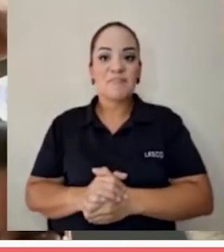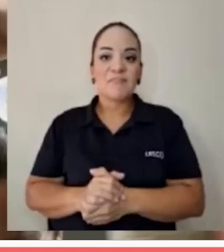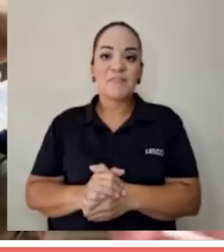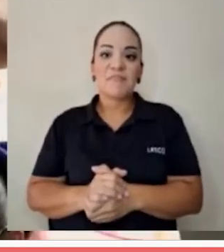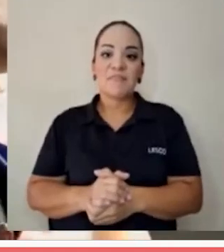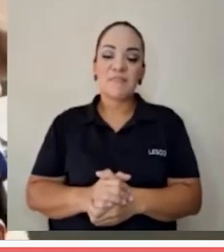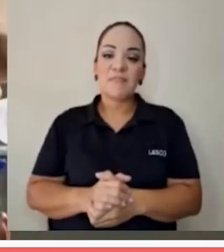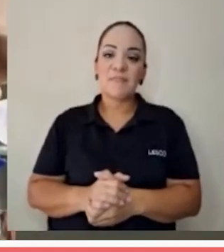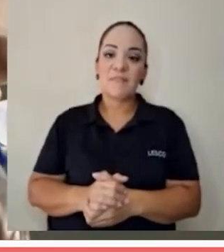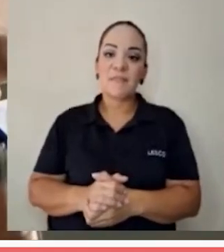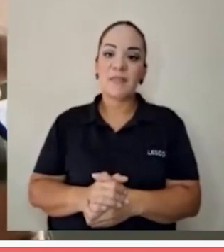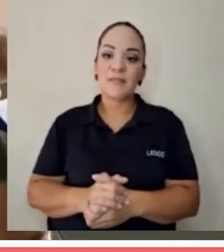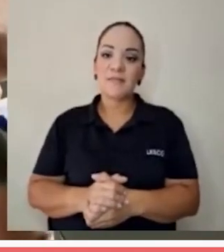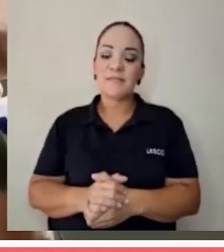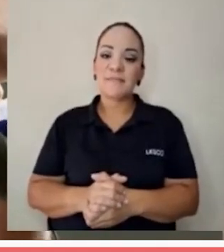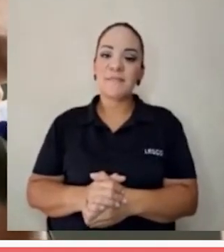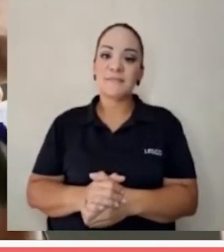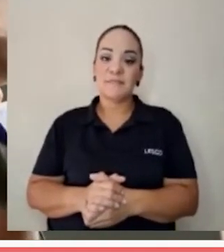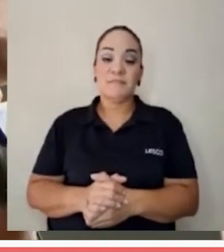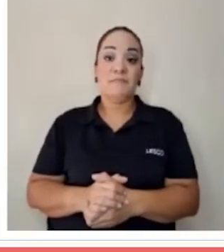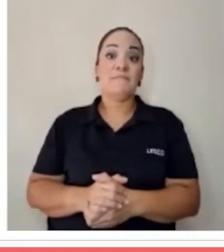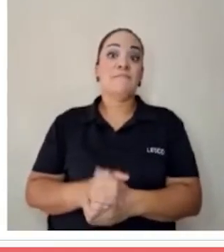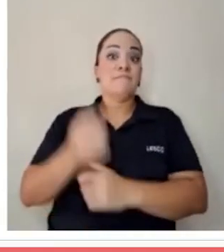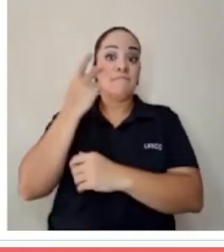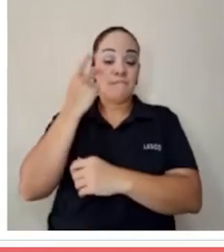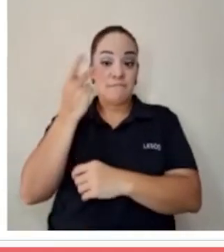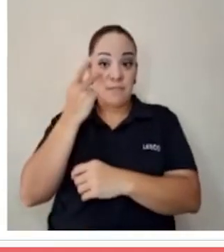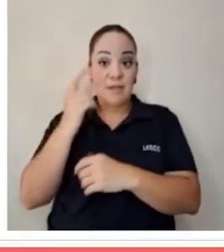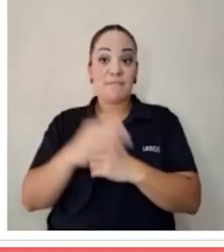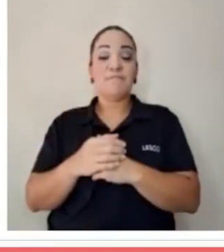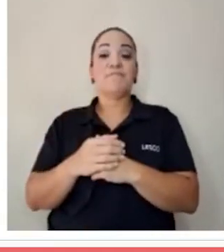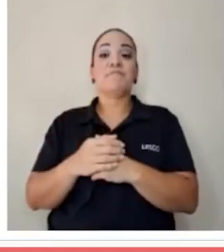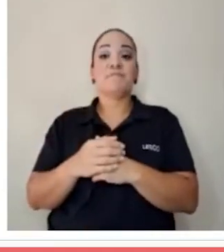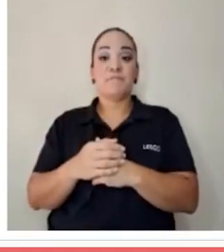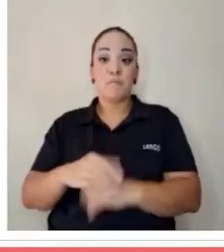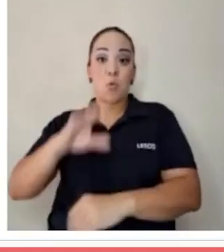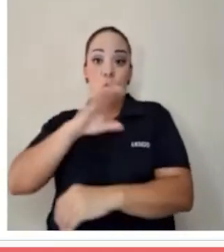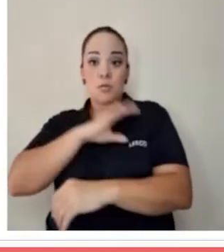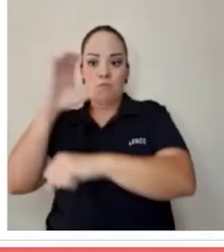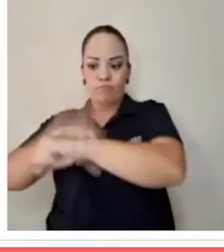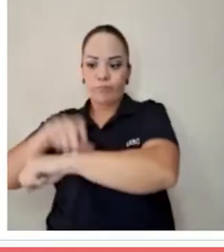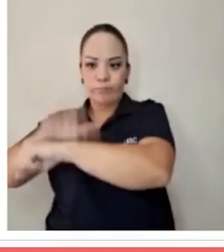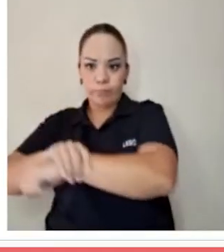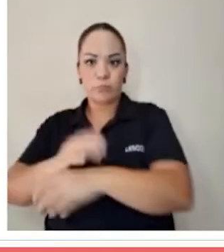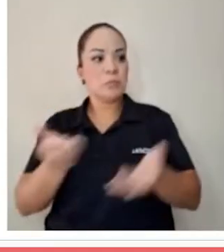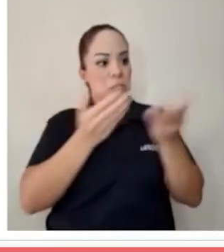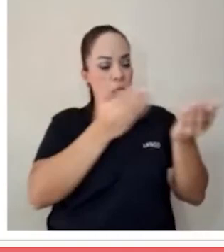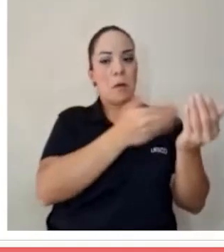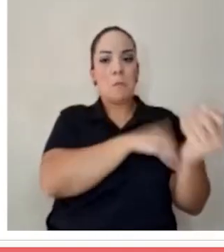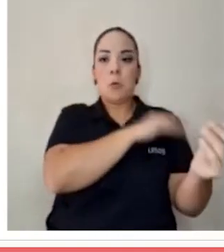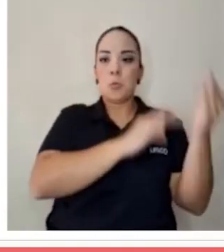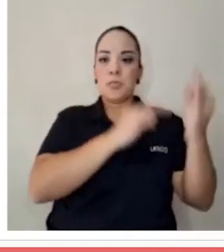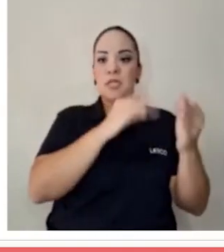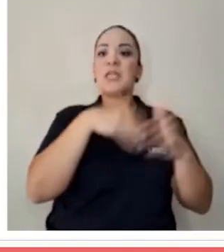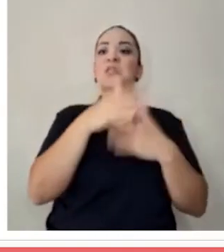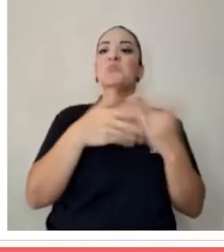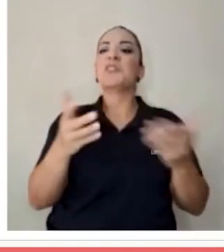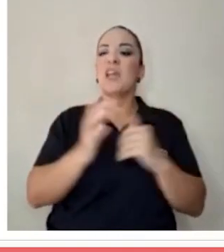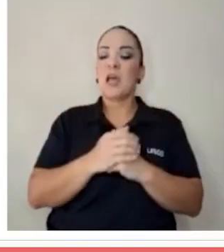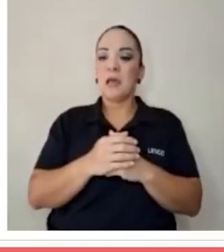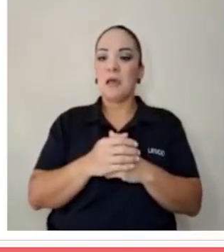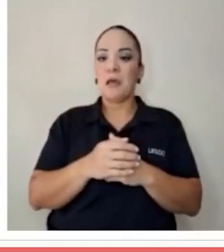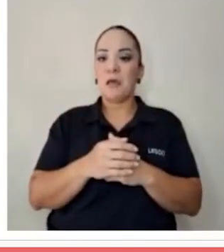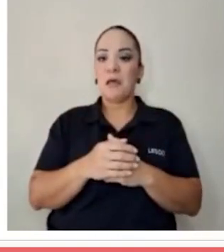ustedes llegan a la fiscalía al ministerio público y hacen como hacían los chiquillos